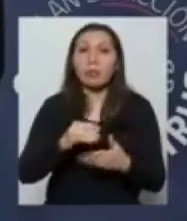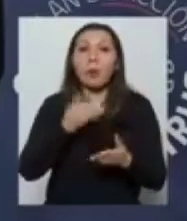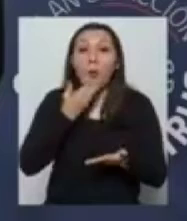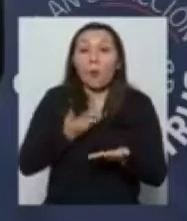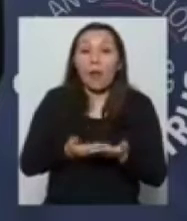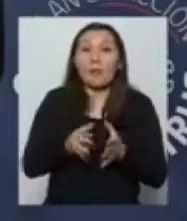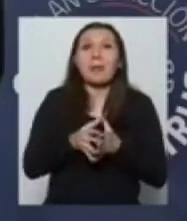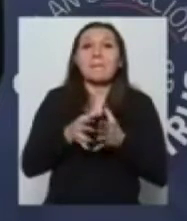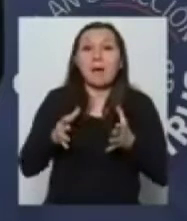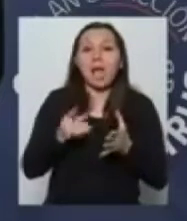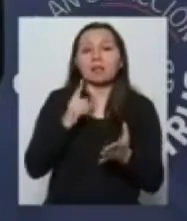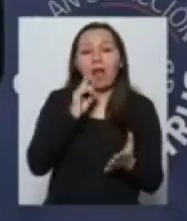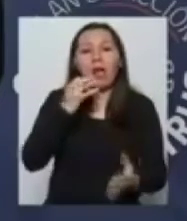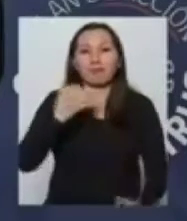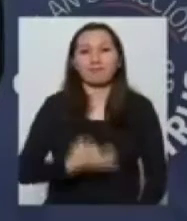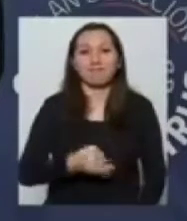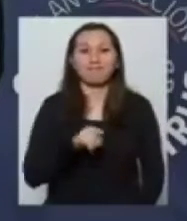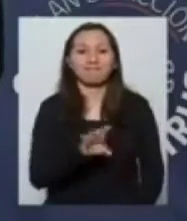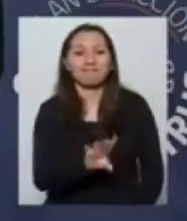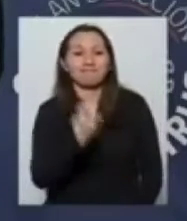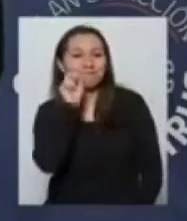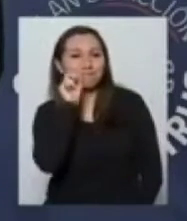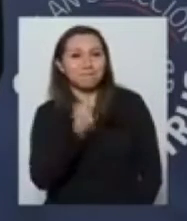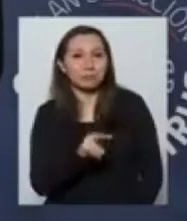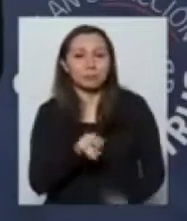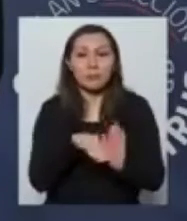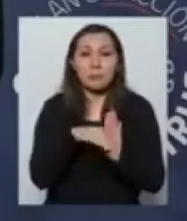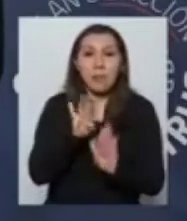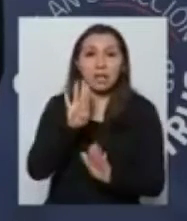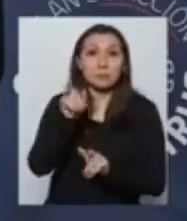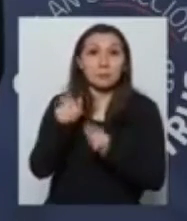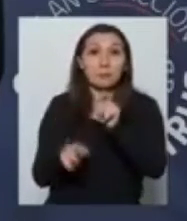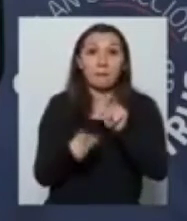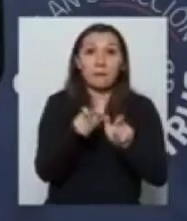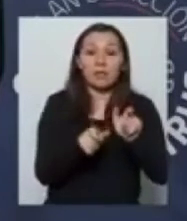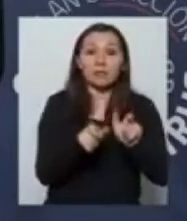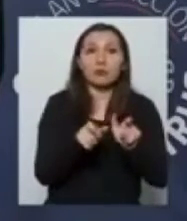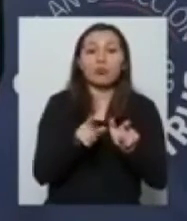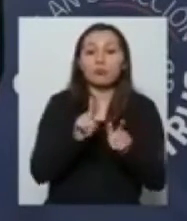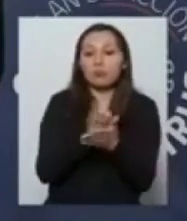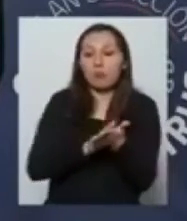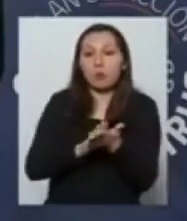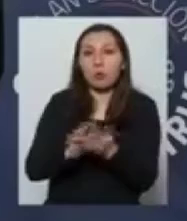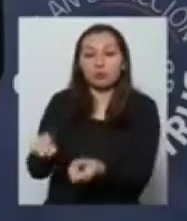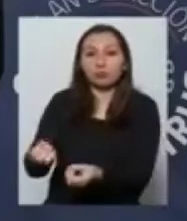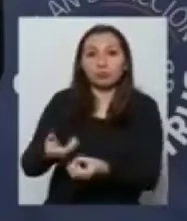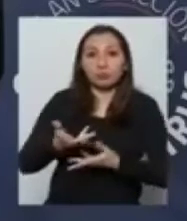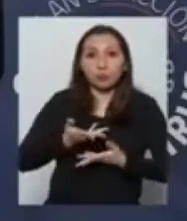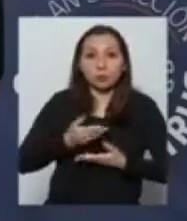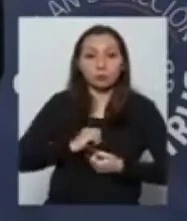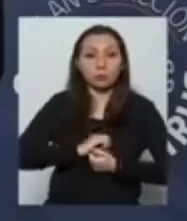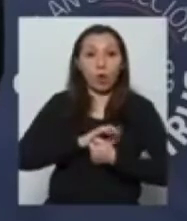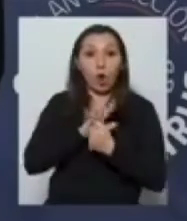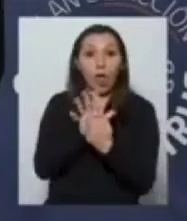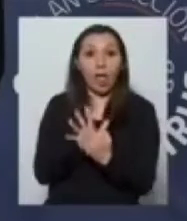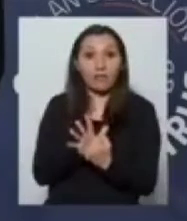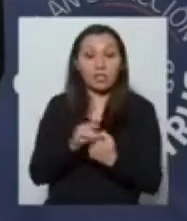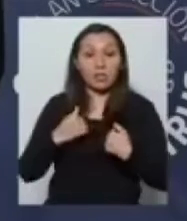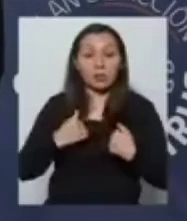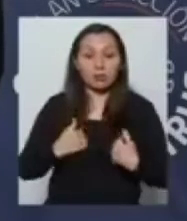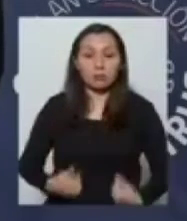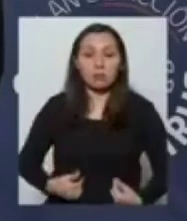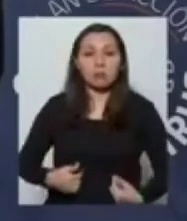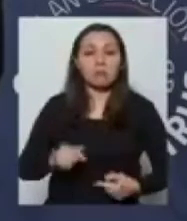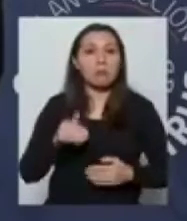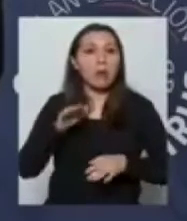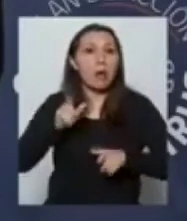cada vez es más evidente que la mayoría de las personas que hacen una infección por coronavirus